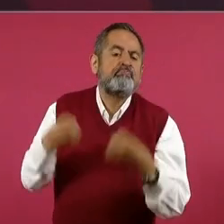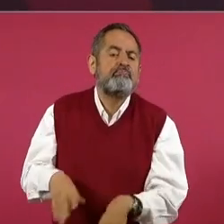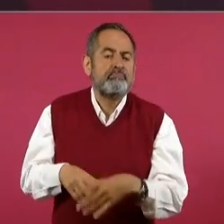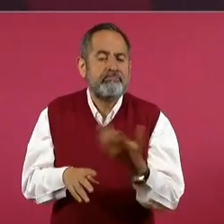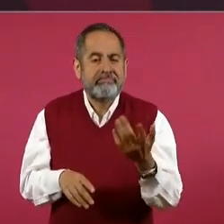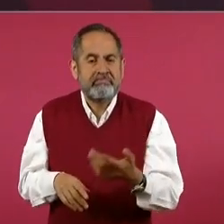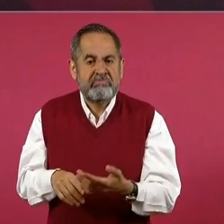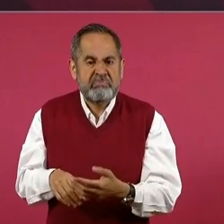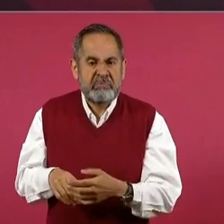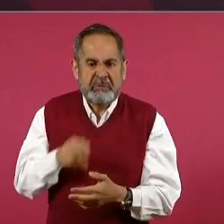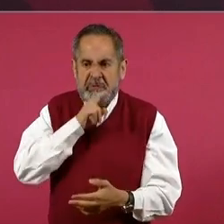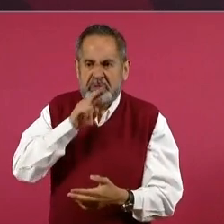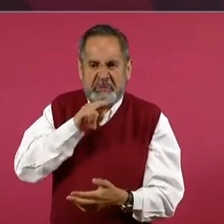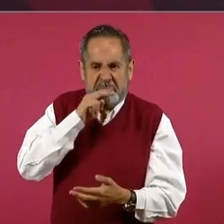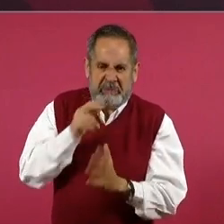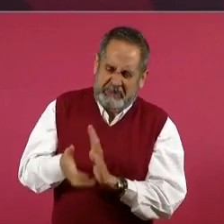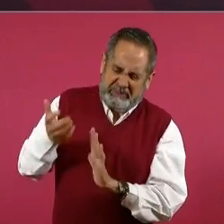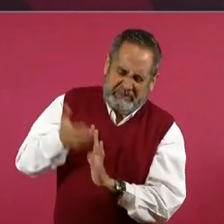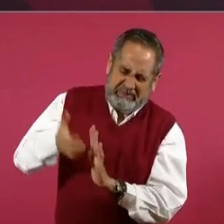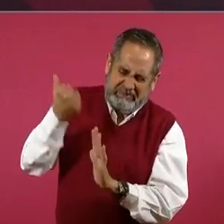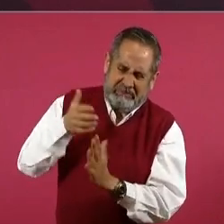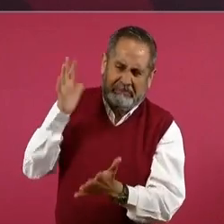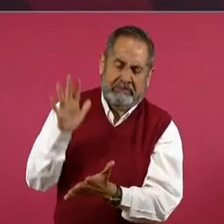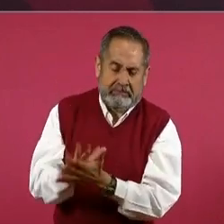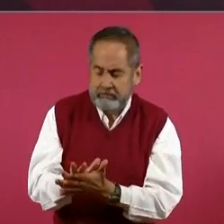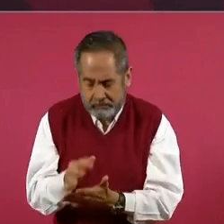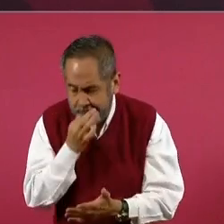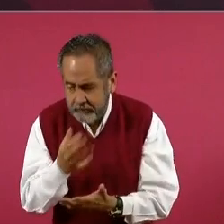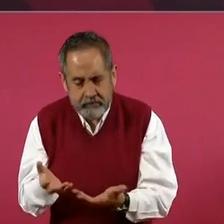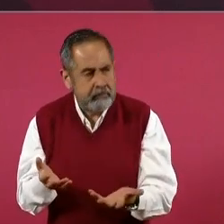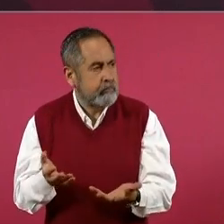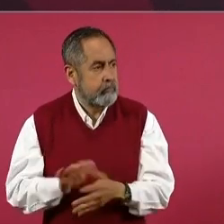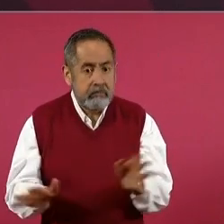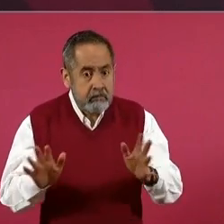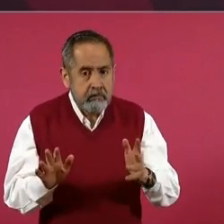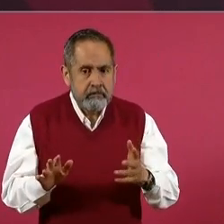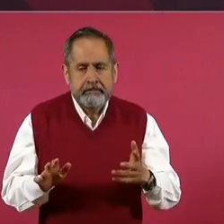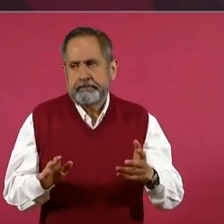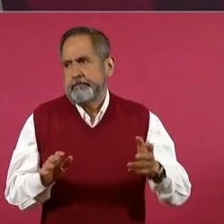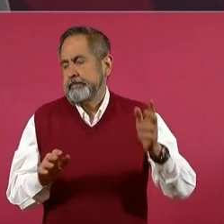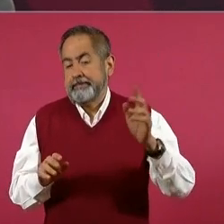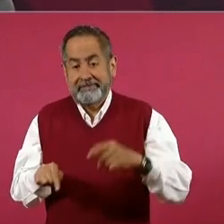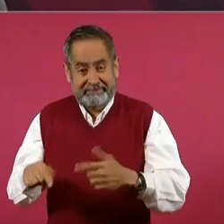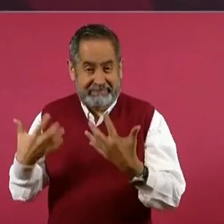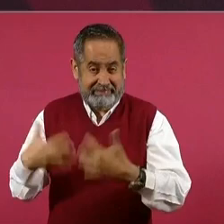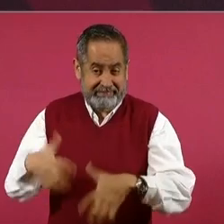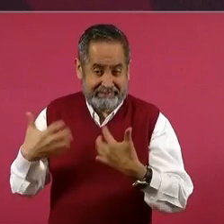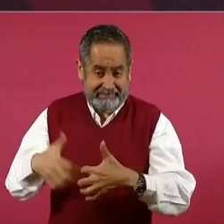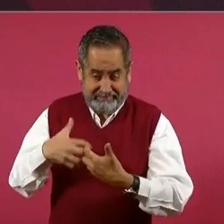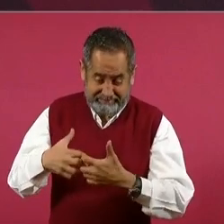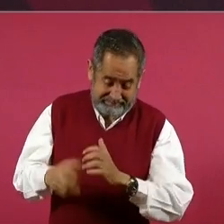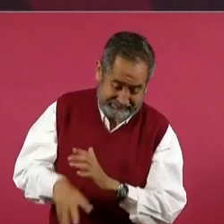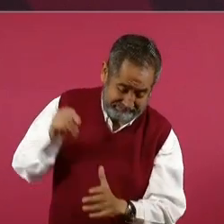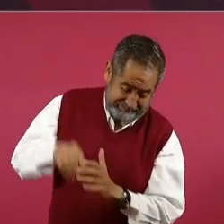lo agotaron en muy poco tiempo, llegó a producir